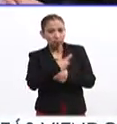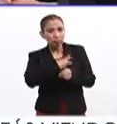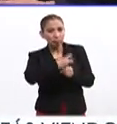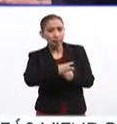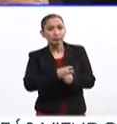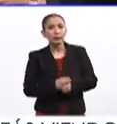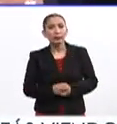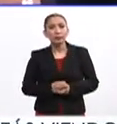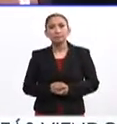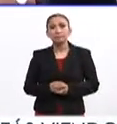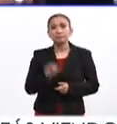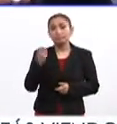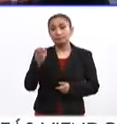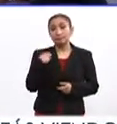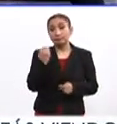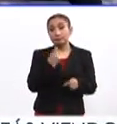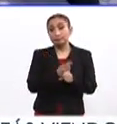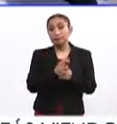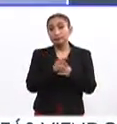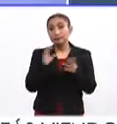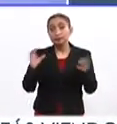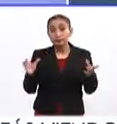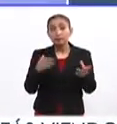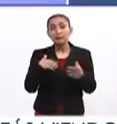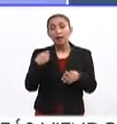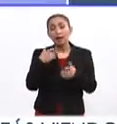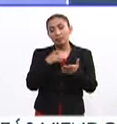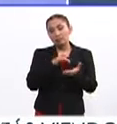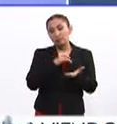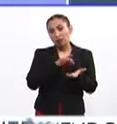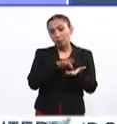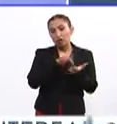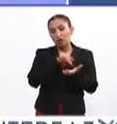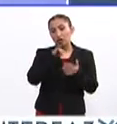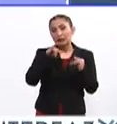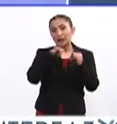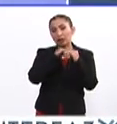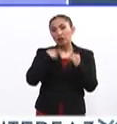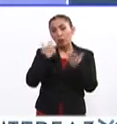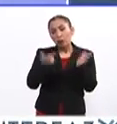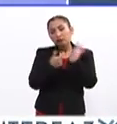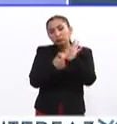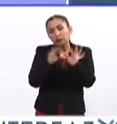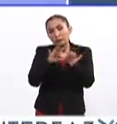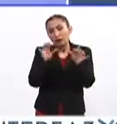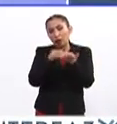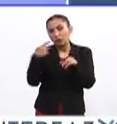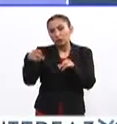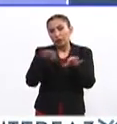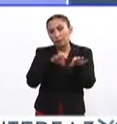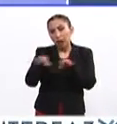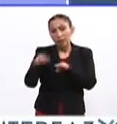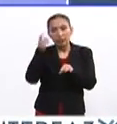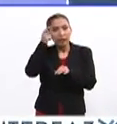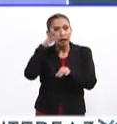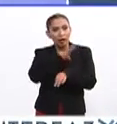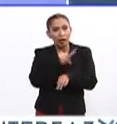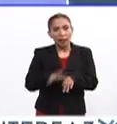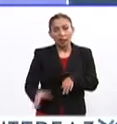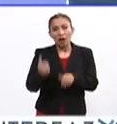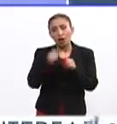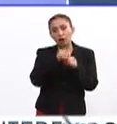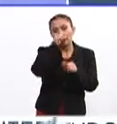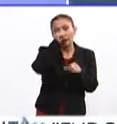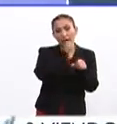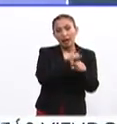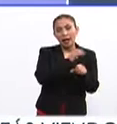por la invitación. Pues es una gran oportunidad que le dan al instituto de que podamos exponer parte del trabajo que el director general a través